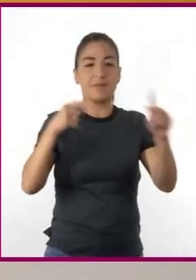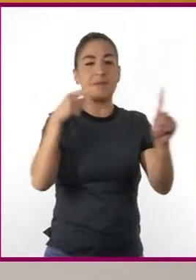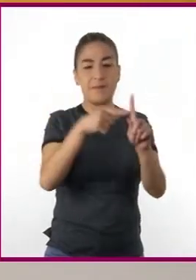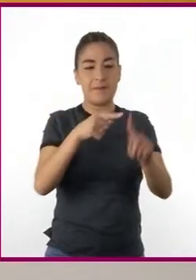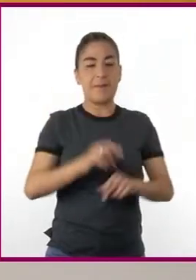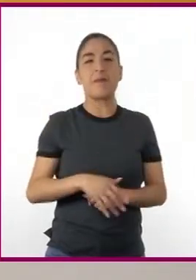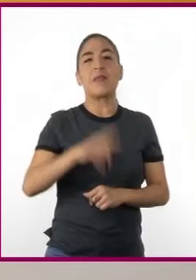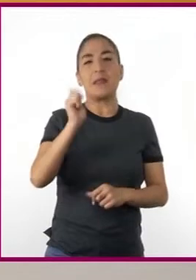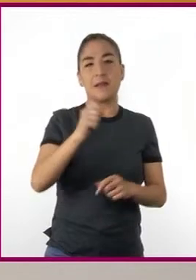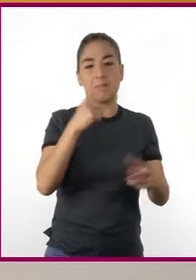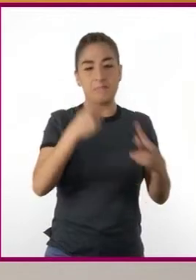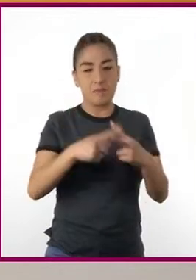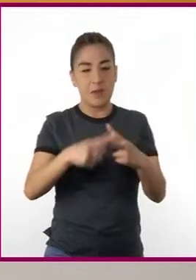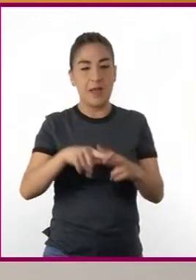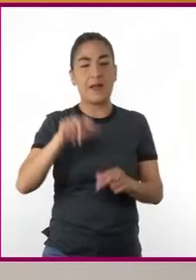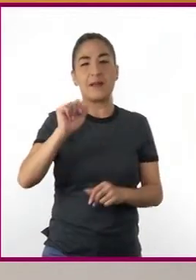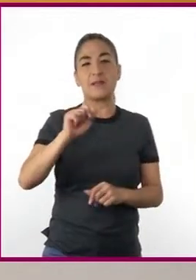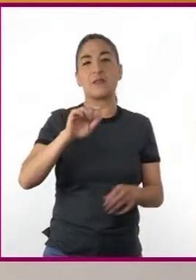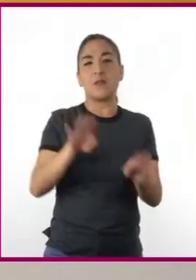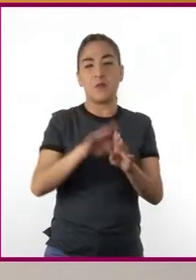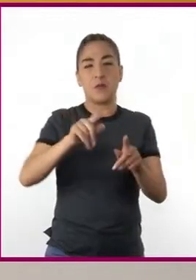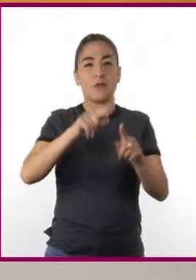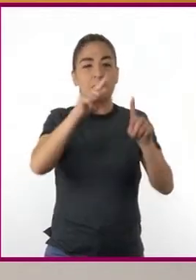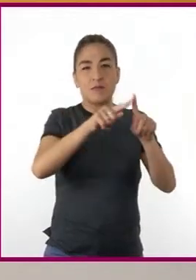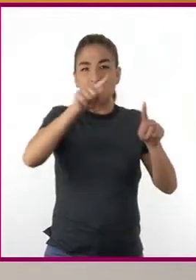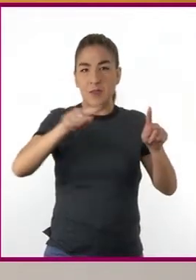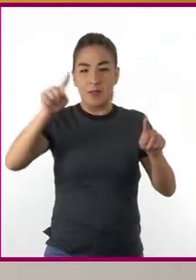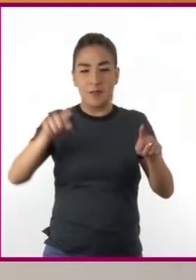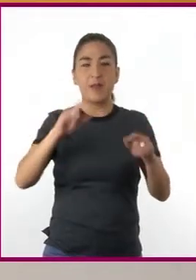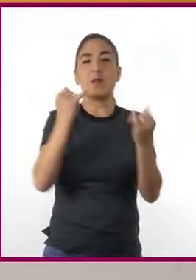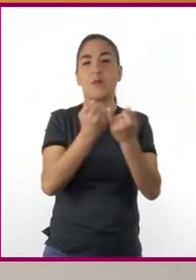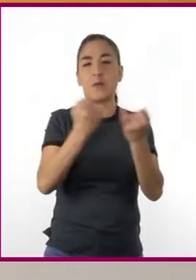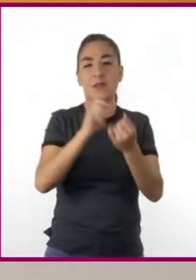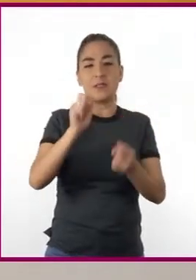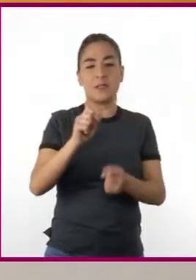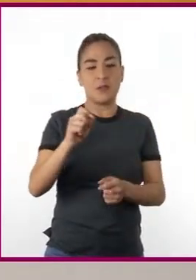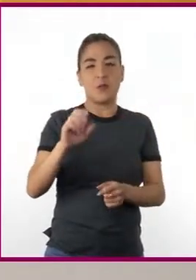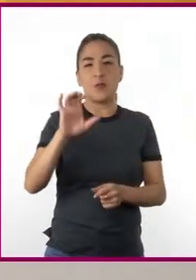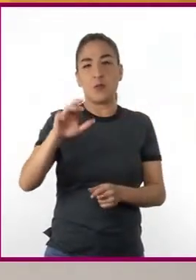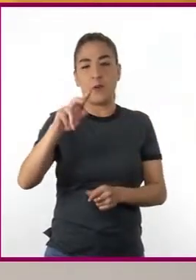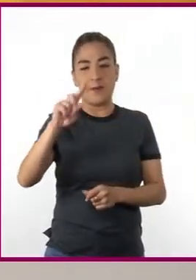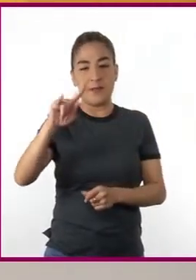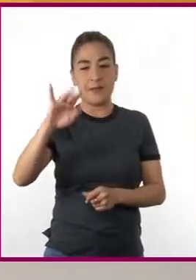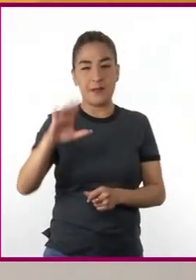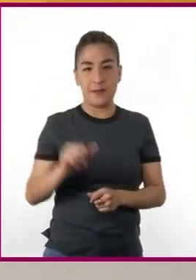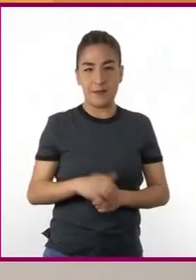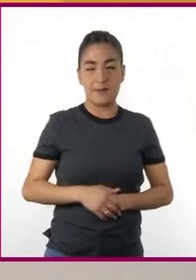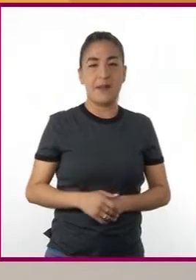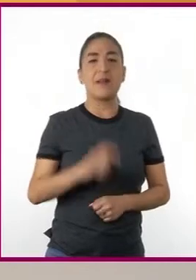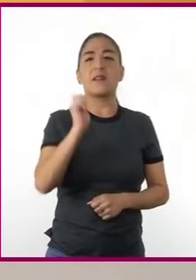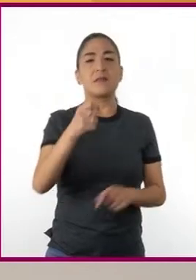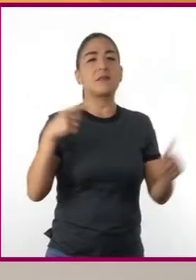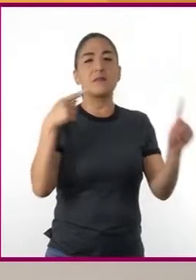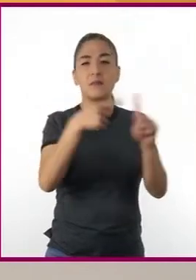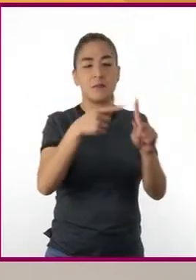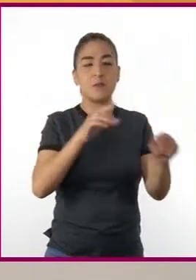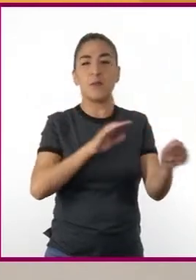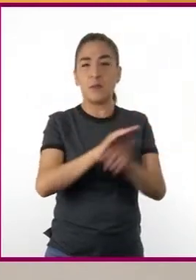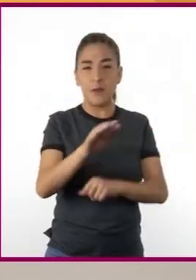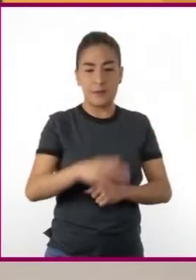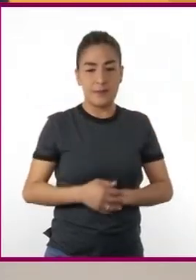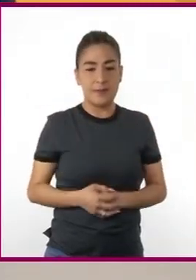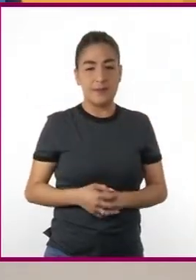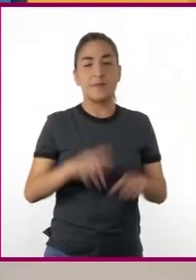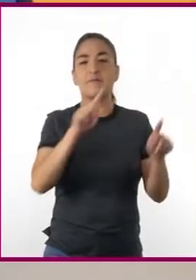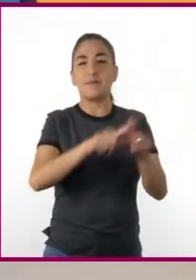gráfica y algebraicamente relaciones lineales y cuadráticas. En especial, pondremos énfasis en analizar